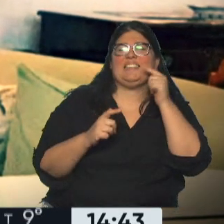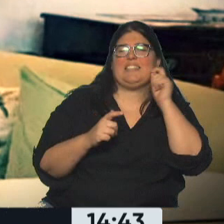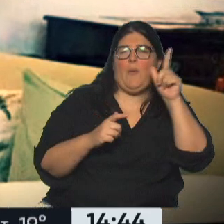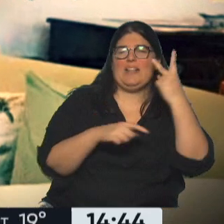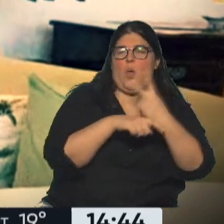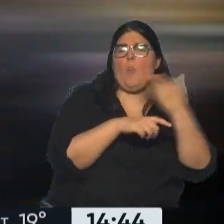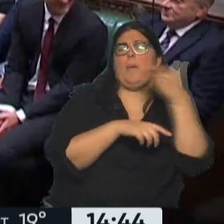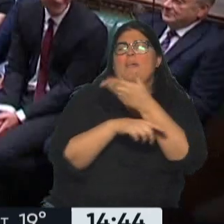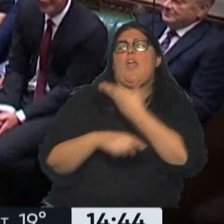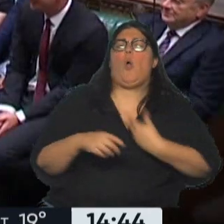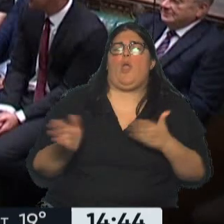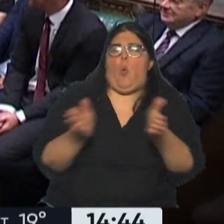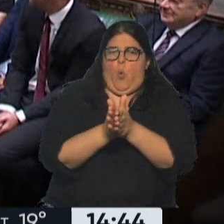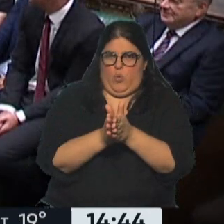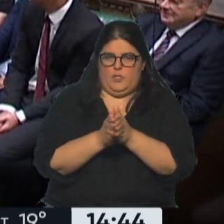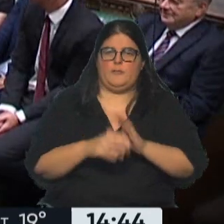II.